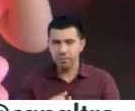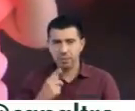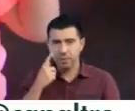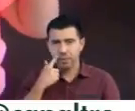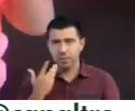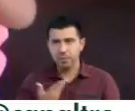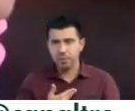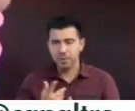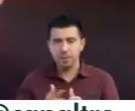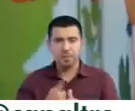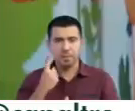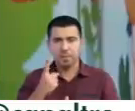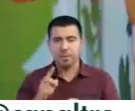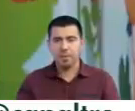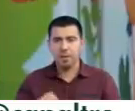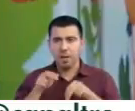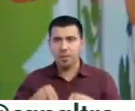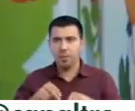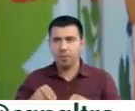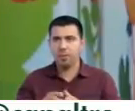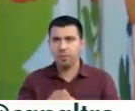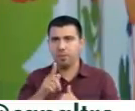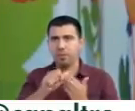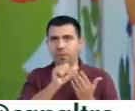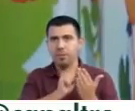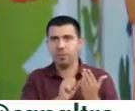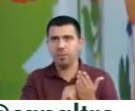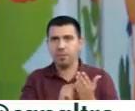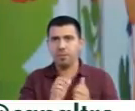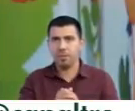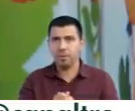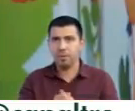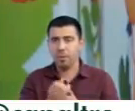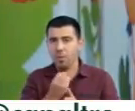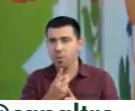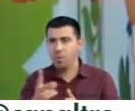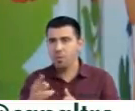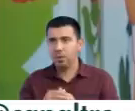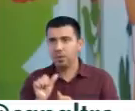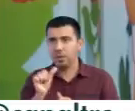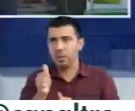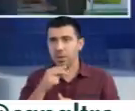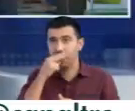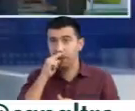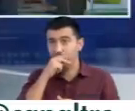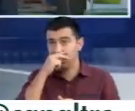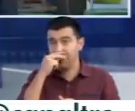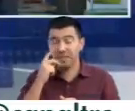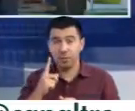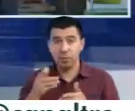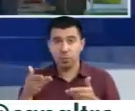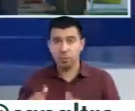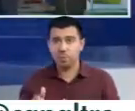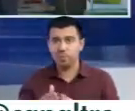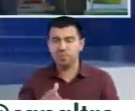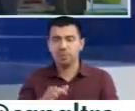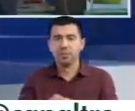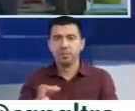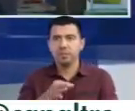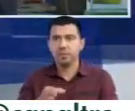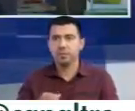canguro de este programa. Y según las cifras, de cada 10 niños que nacen, uno de ellos es prematuro, por eso se